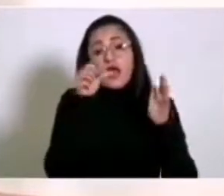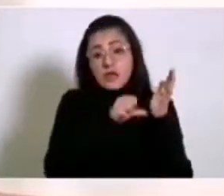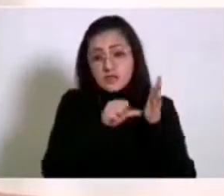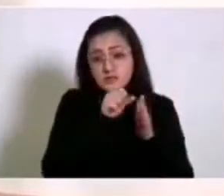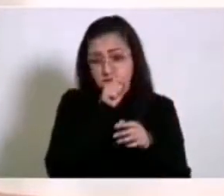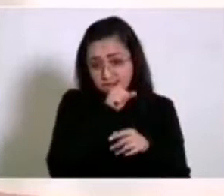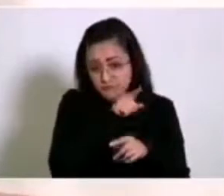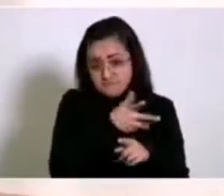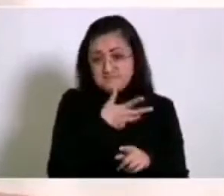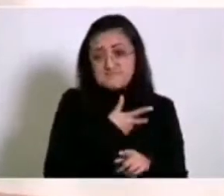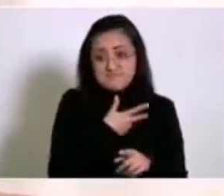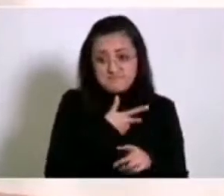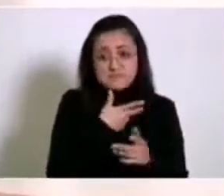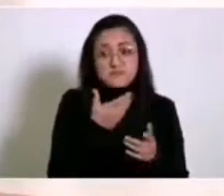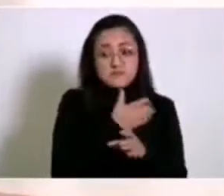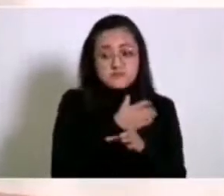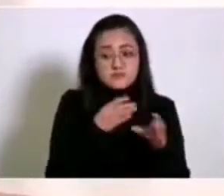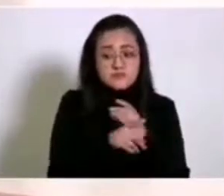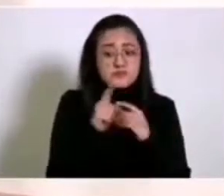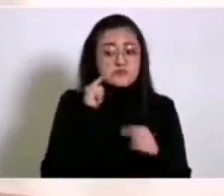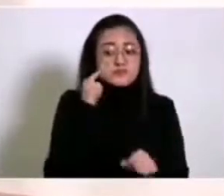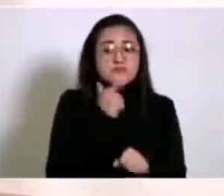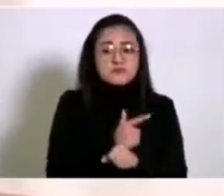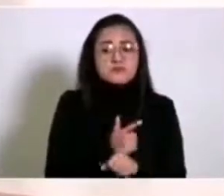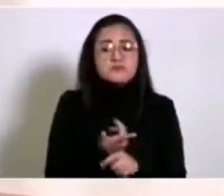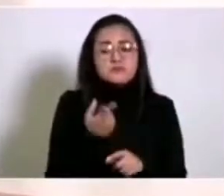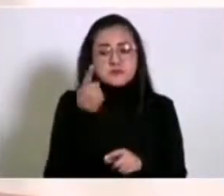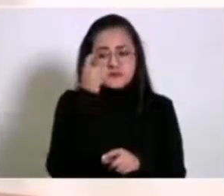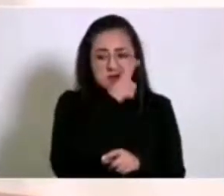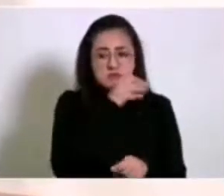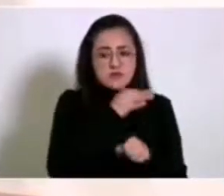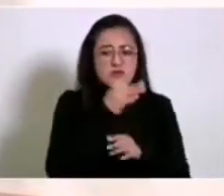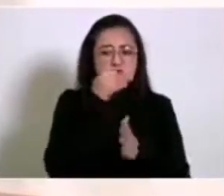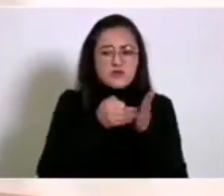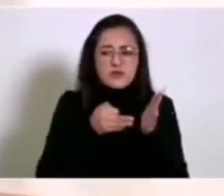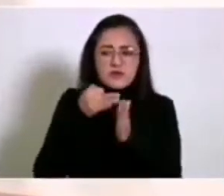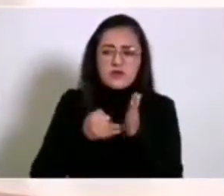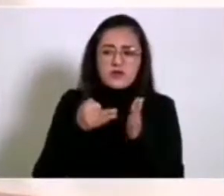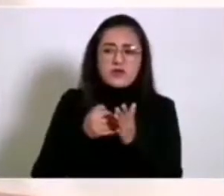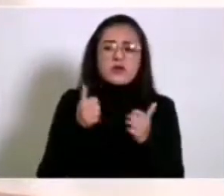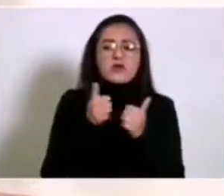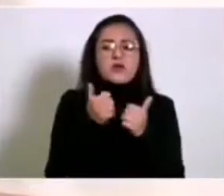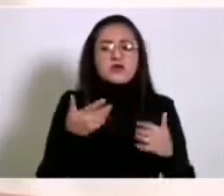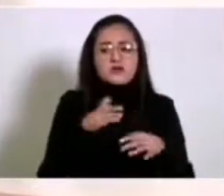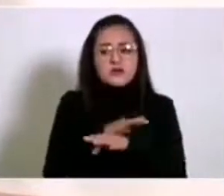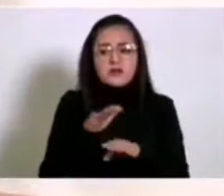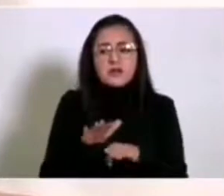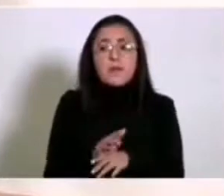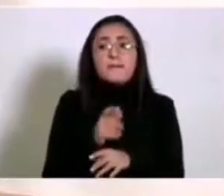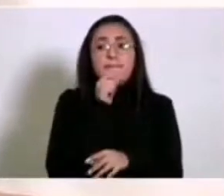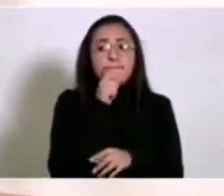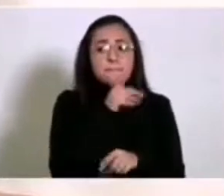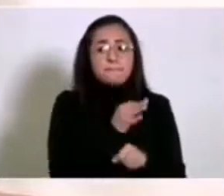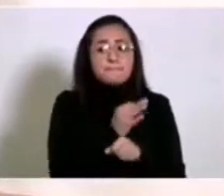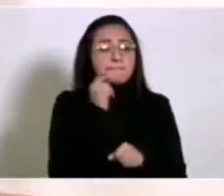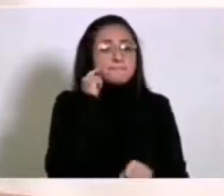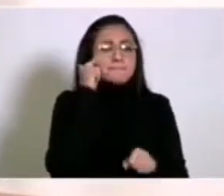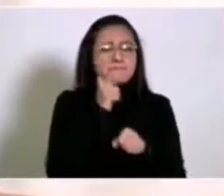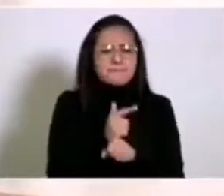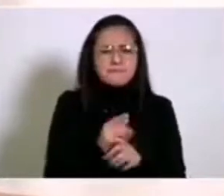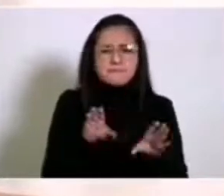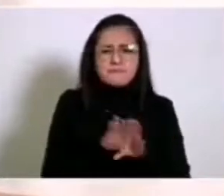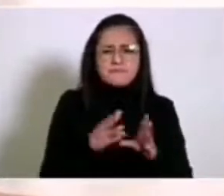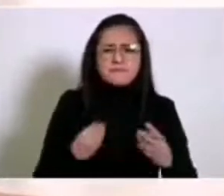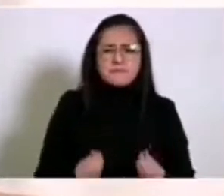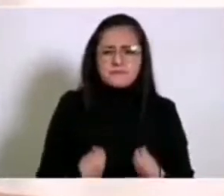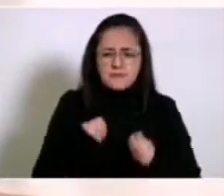la colección en préstamo por lo que se analiza esta regularidad para detectar faltantes o sustituciones igualmente se detectaron especies